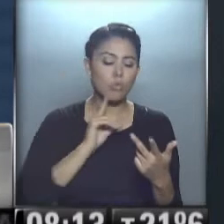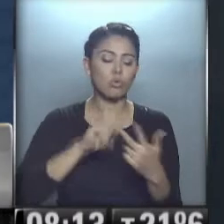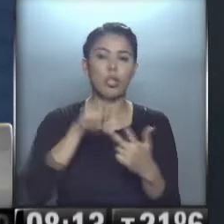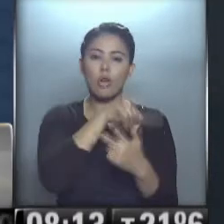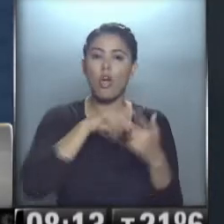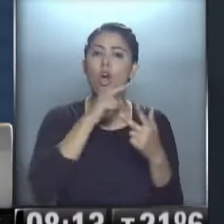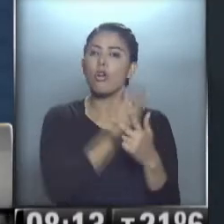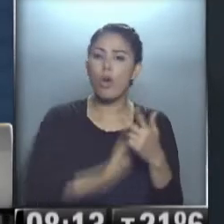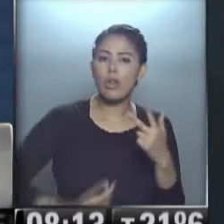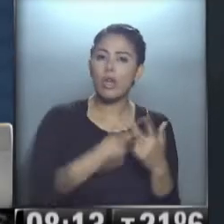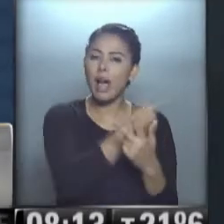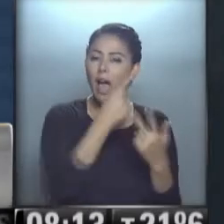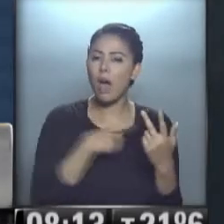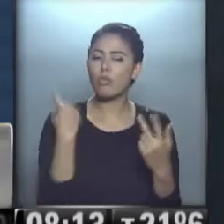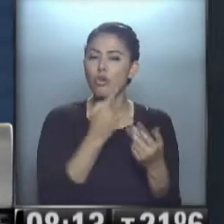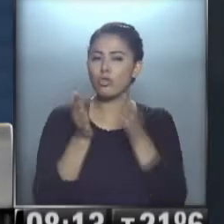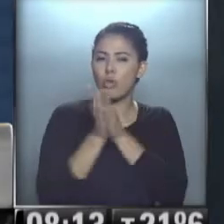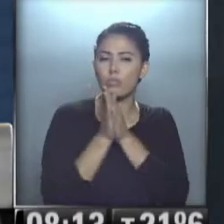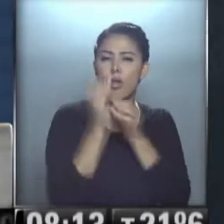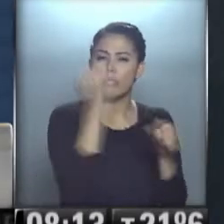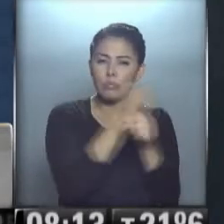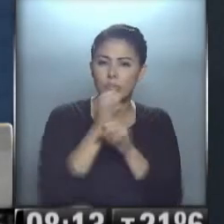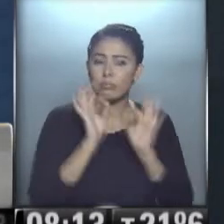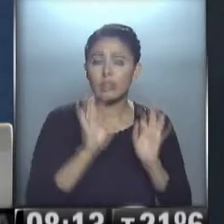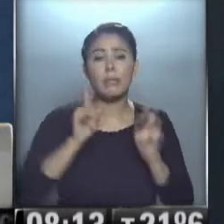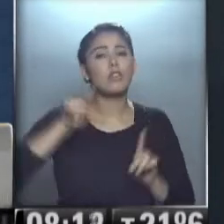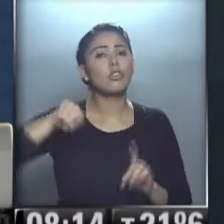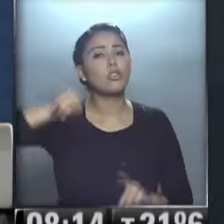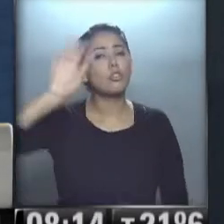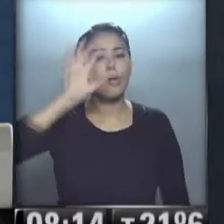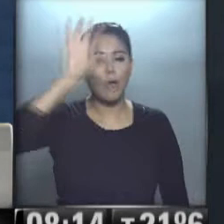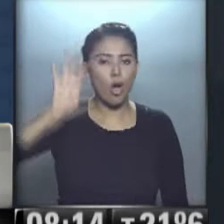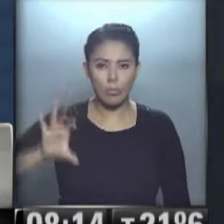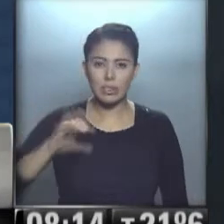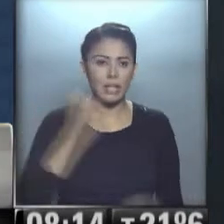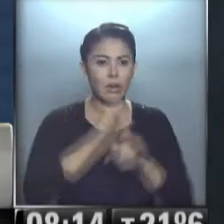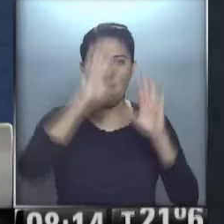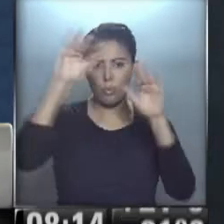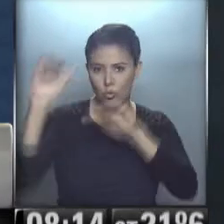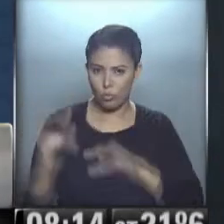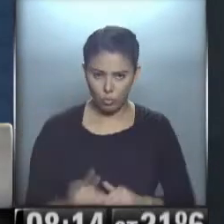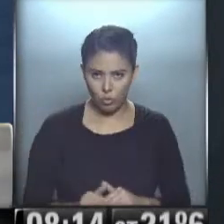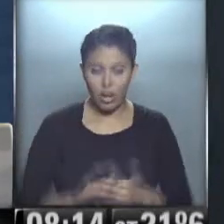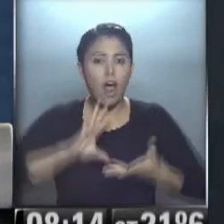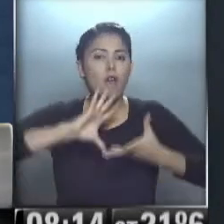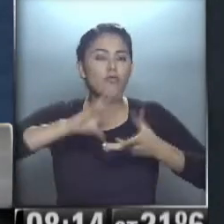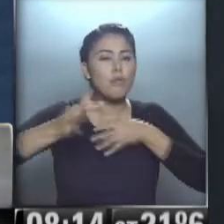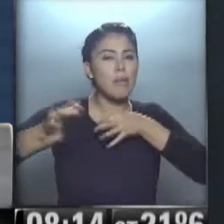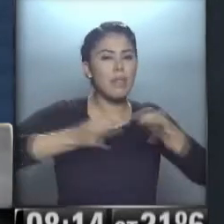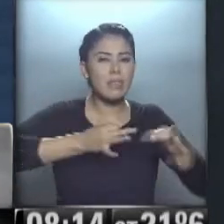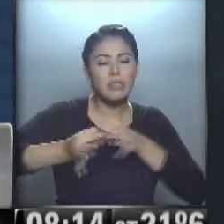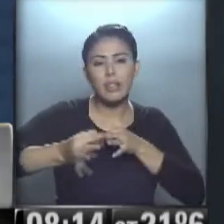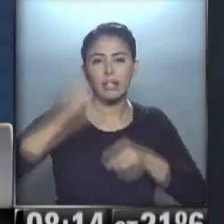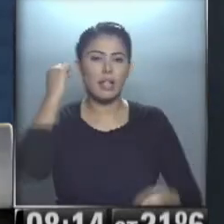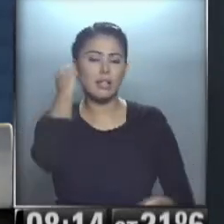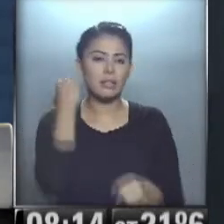queremos transmitir que en todos los lugares se ha procedido de una manera equivalente. Es decir, el modus operandi que nosotros